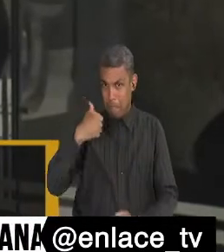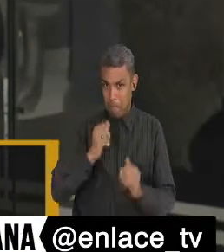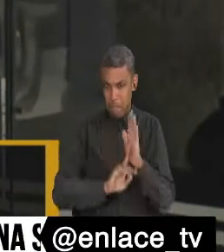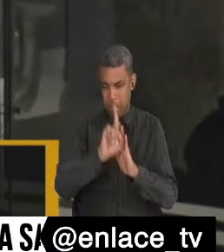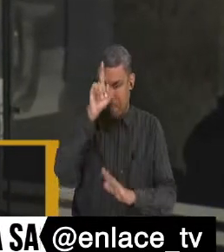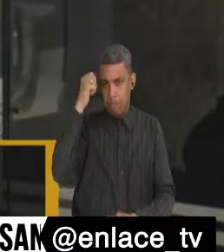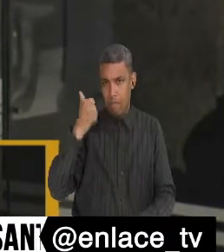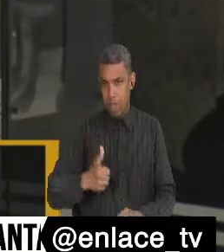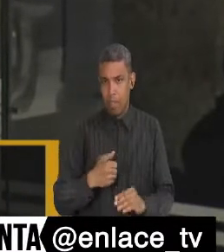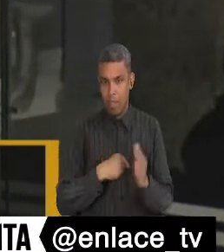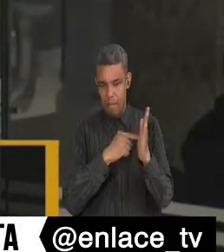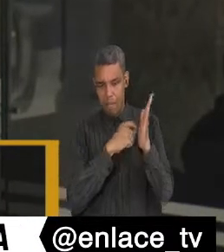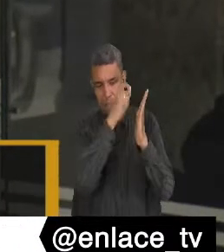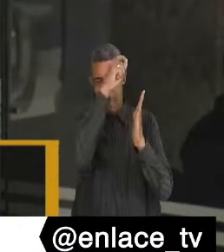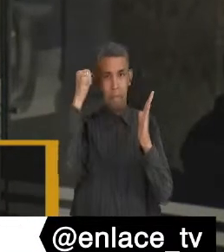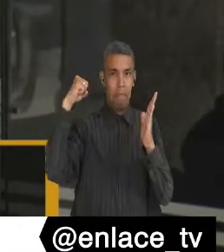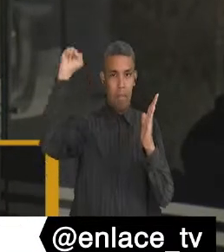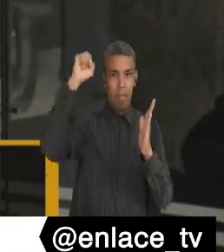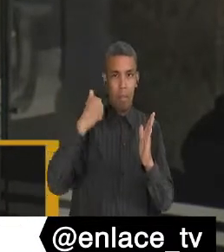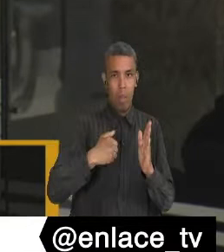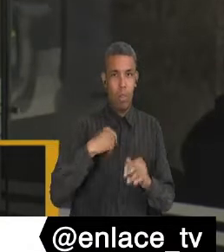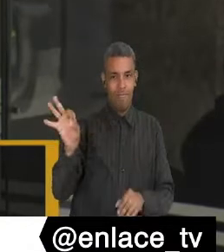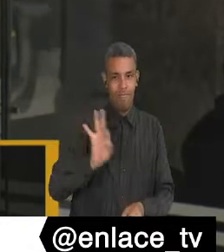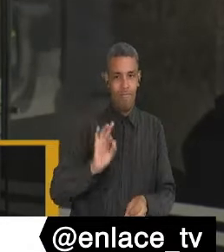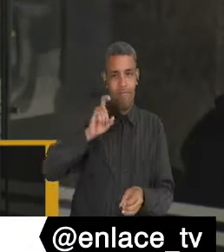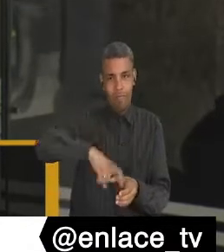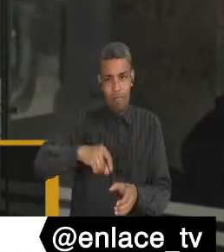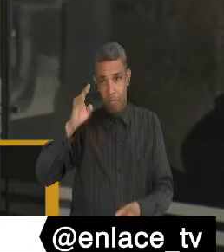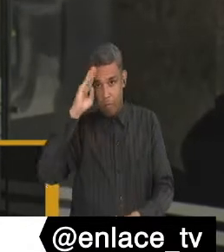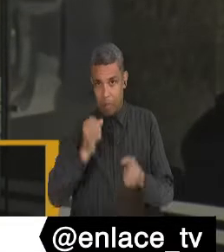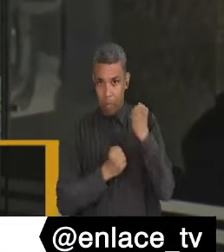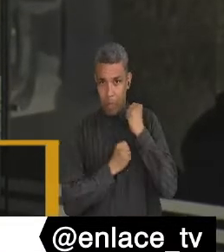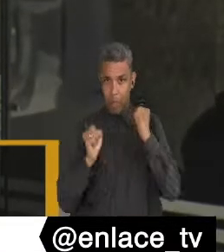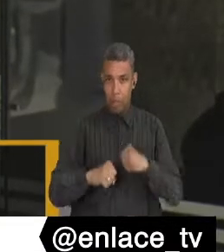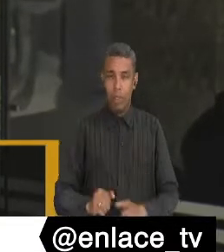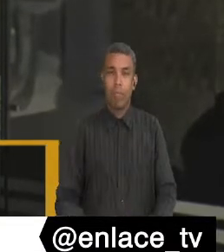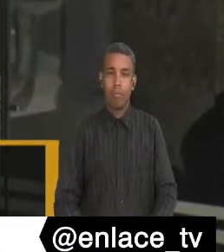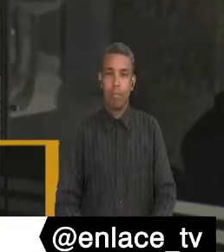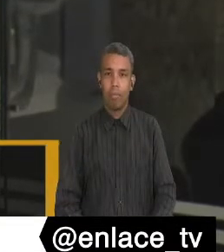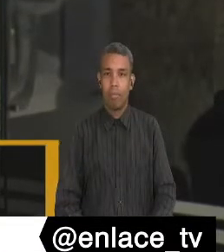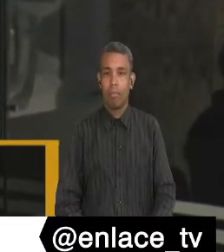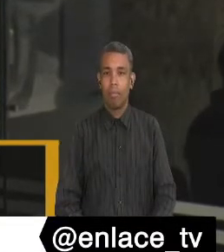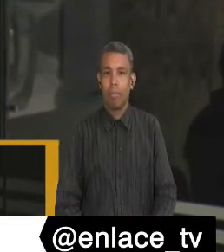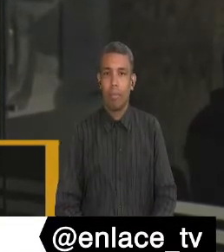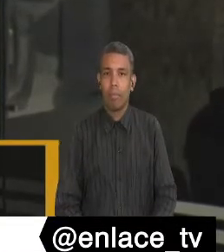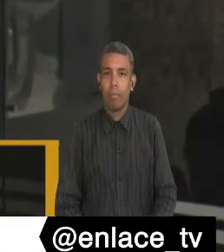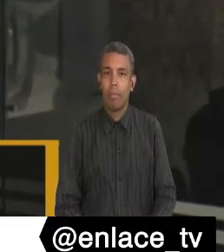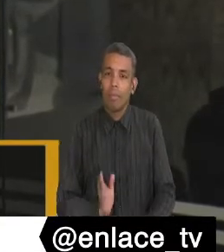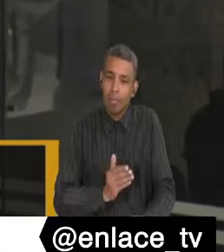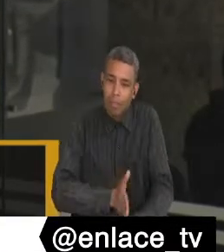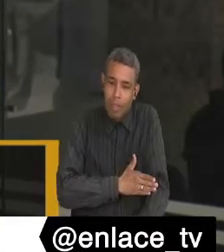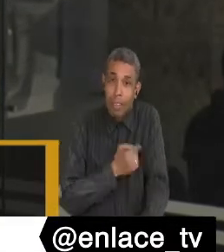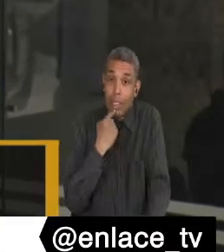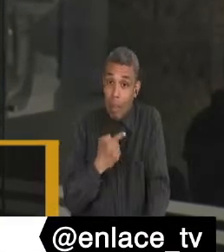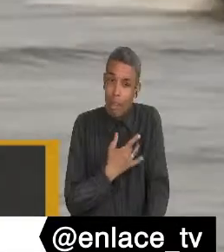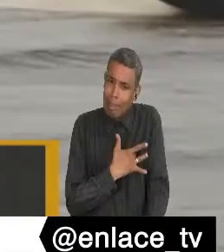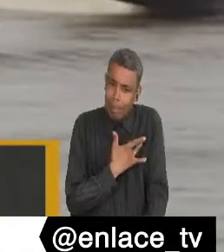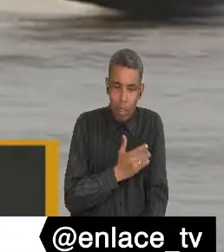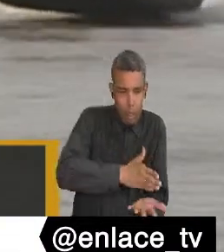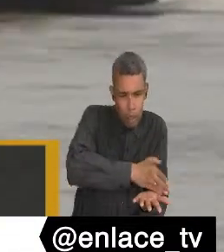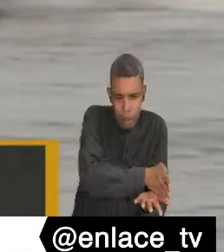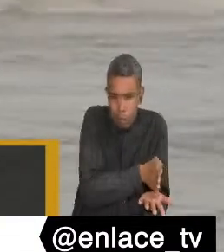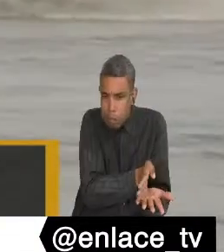tener el joven que ingrese a la institución debe tener, como les dije inicialmente, tener vocación. Fuera de